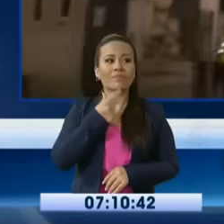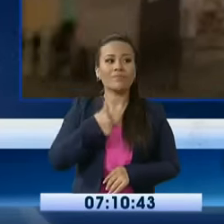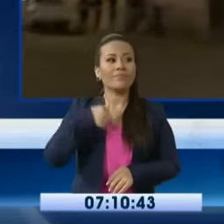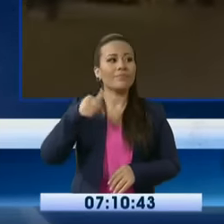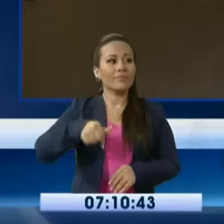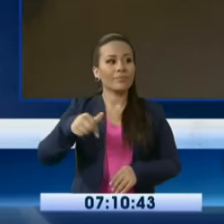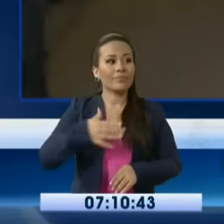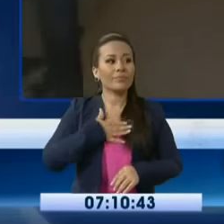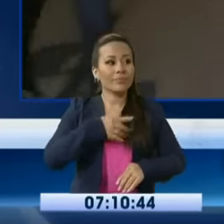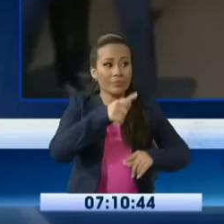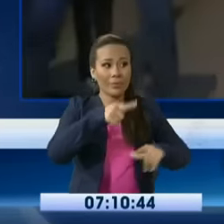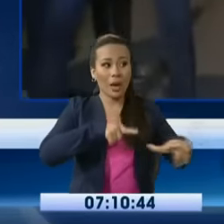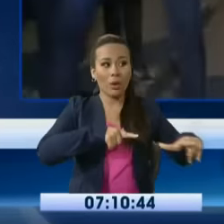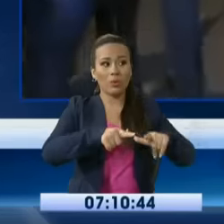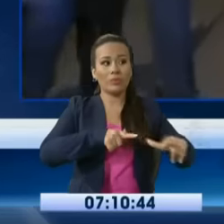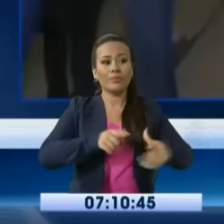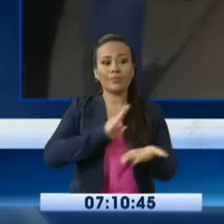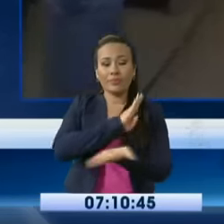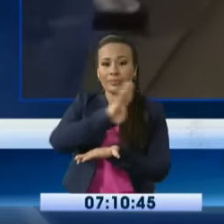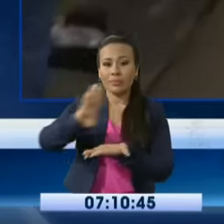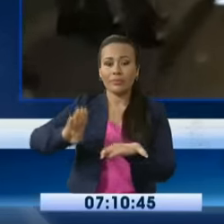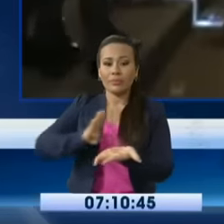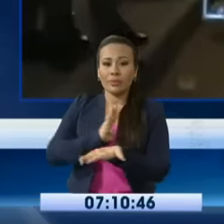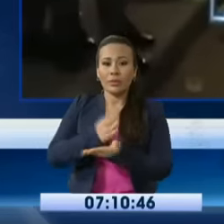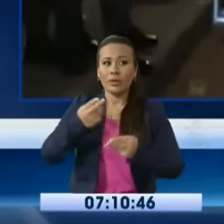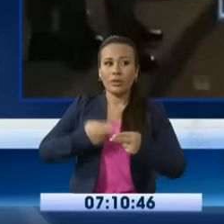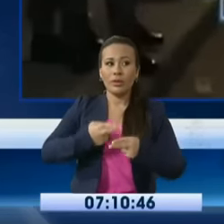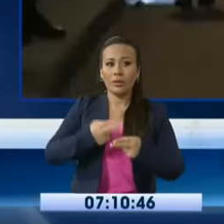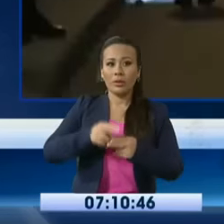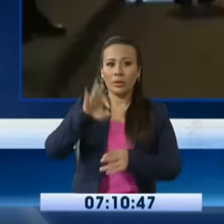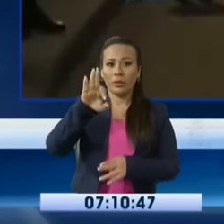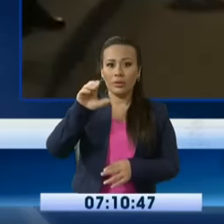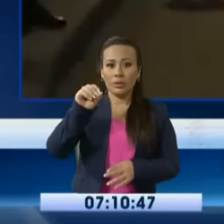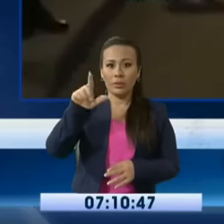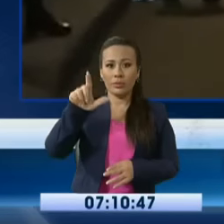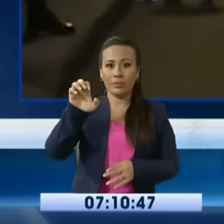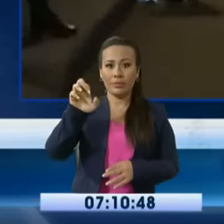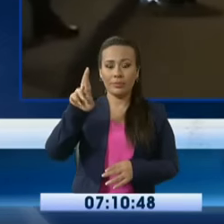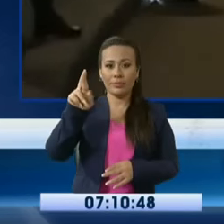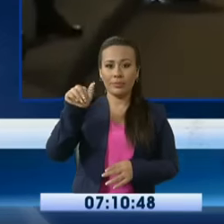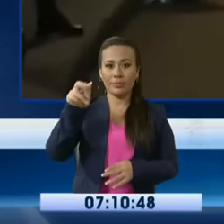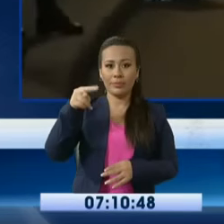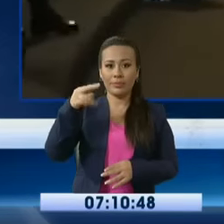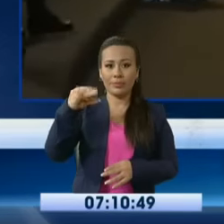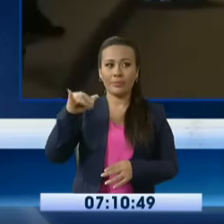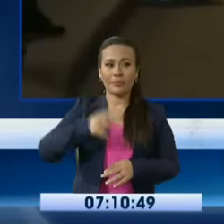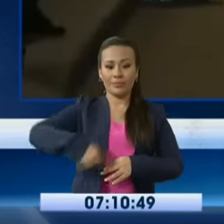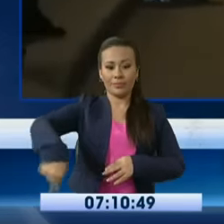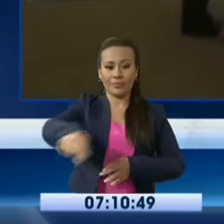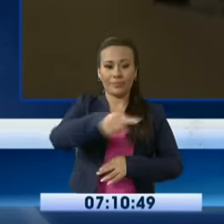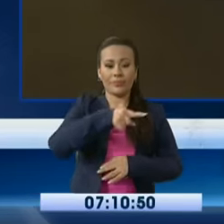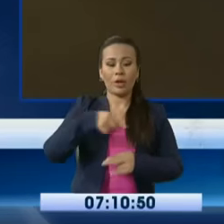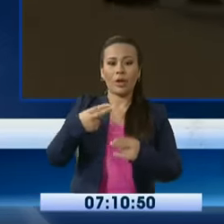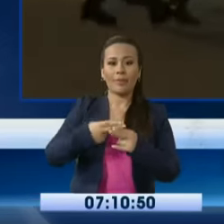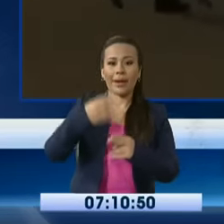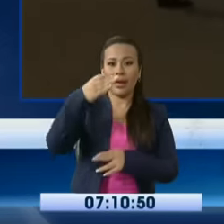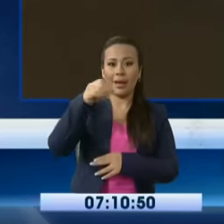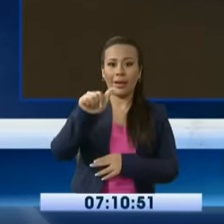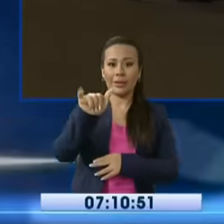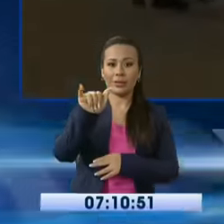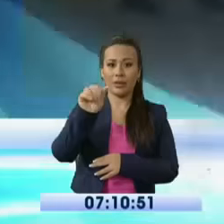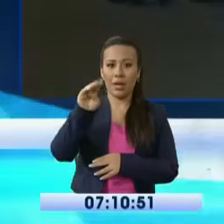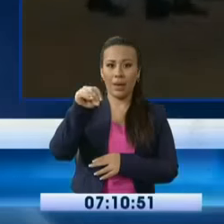el barrio conocido, el barrio de la Tolerancia, conocido como el sector de Cayambe. Pese a que son en este momento, pues estaban